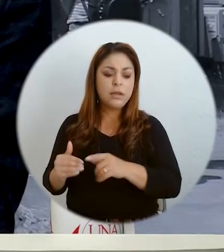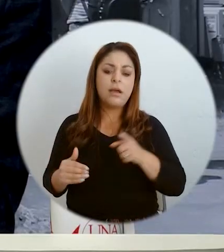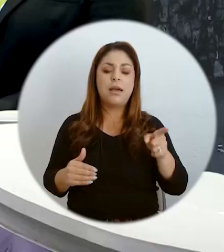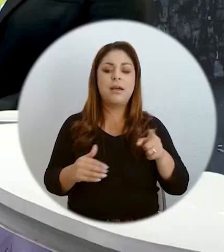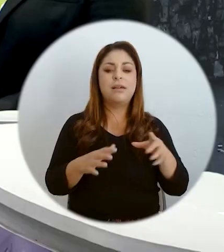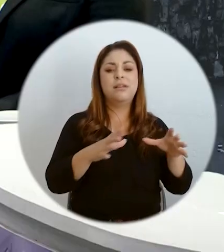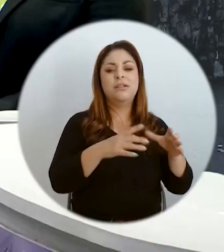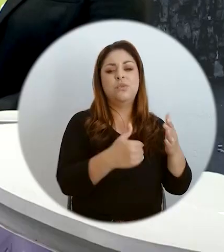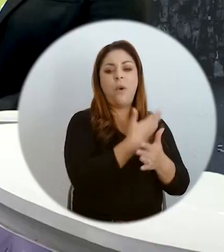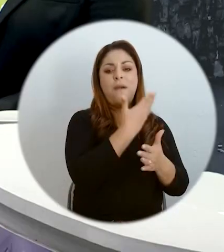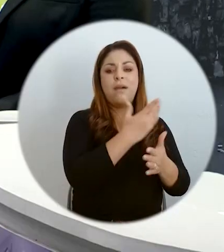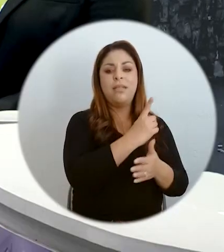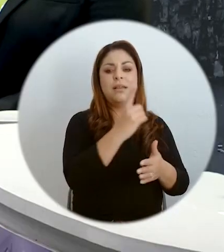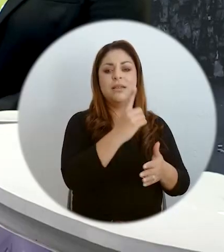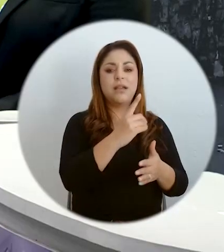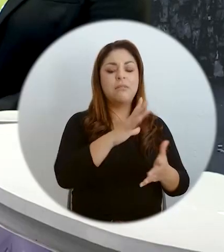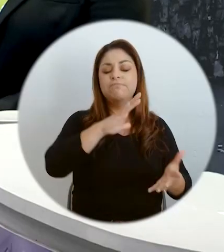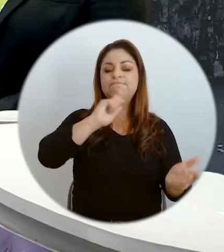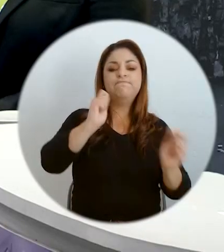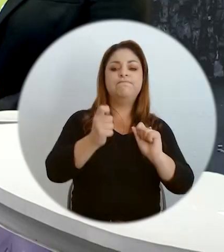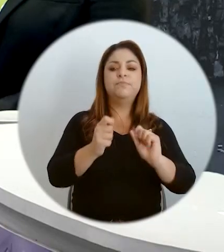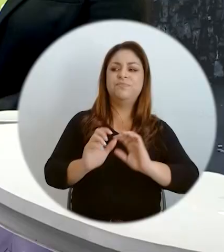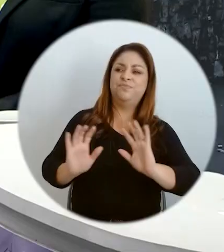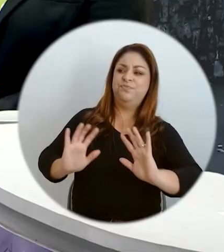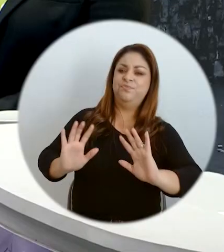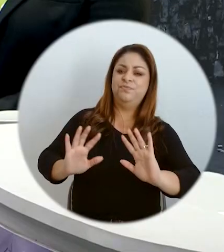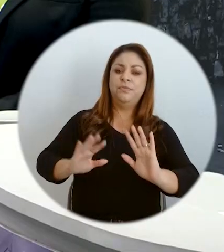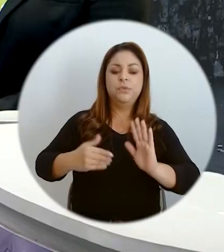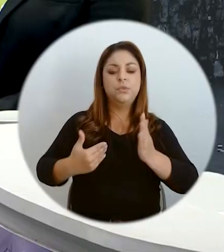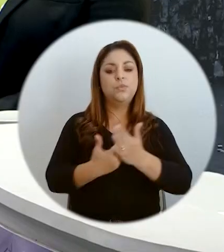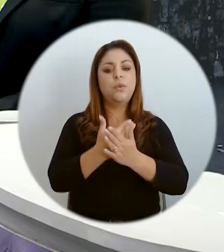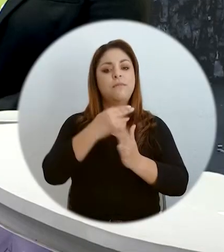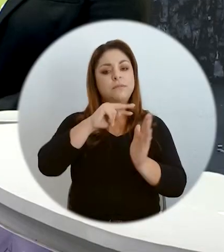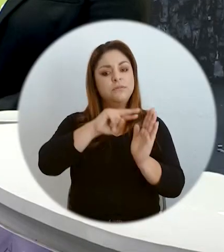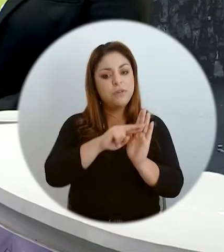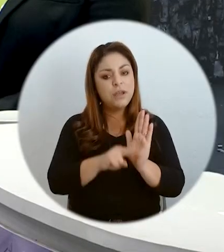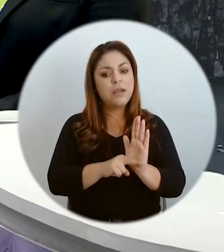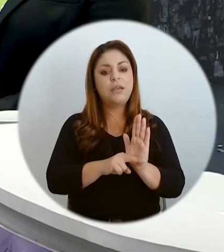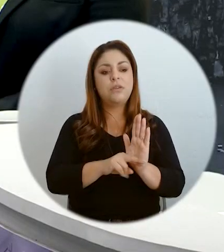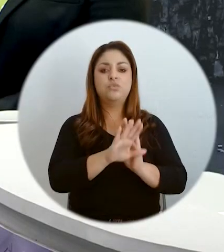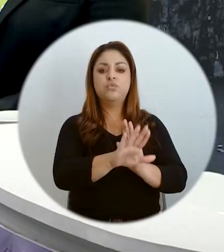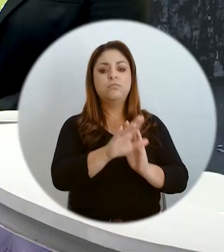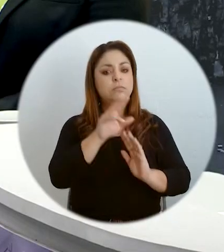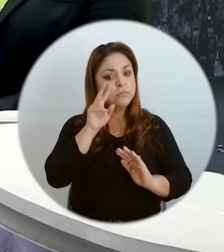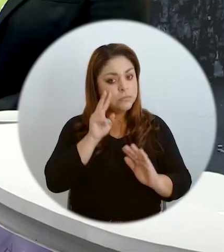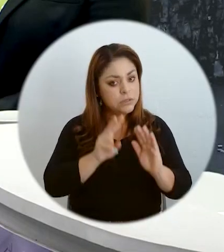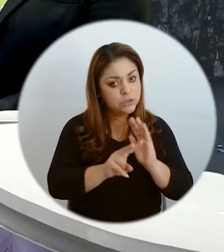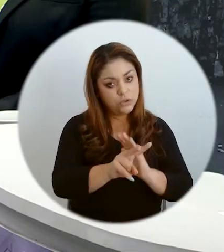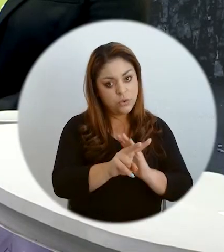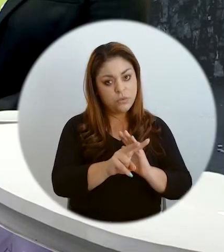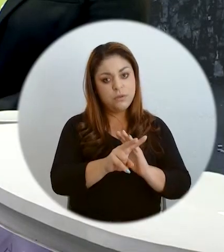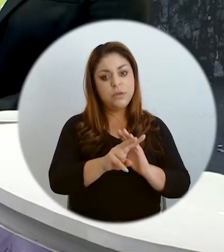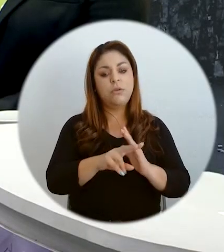Entonces ven un mundo con ciertas reglas desde su visión,